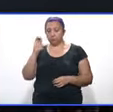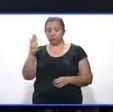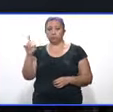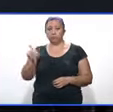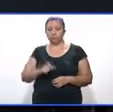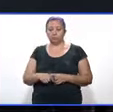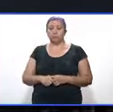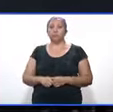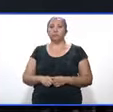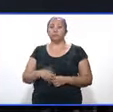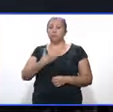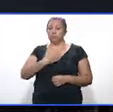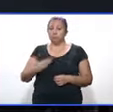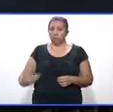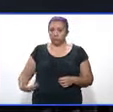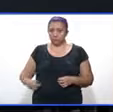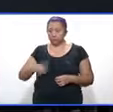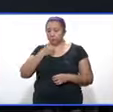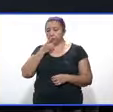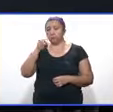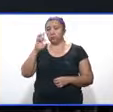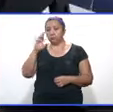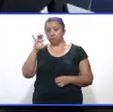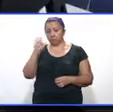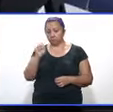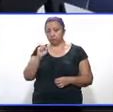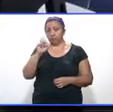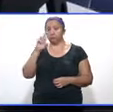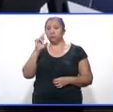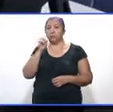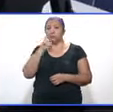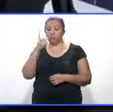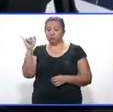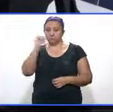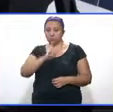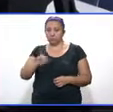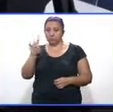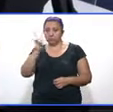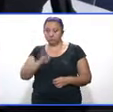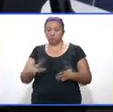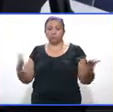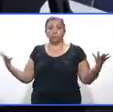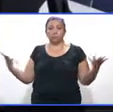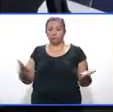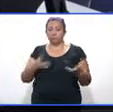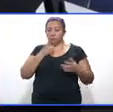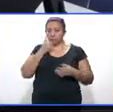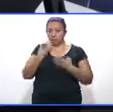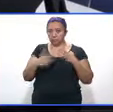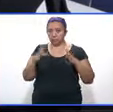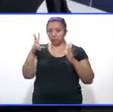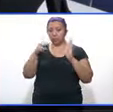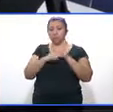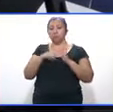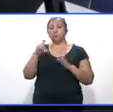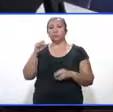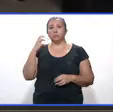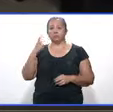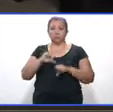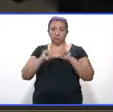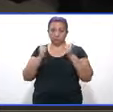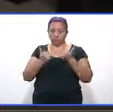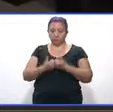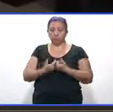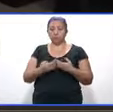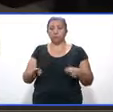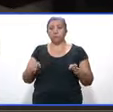www.conducef.gob.mx. El presidente del organismo, Óscar Rosado Jiménez, informó que el jueves y viernes se realizará la Convención Bancaria 2023 de la Asociación de